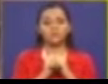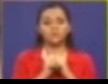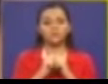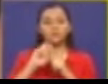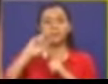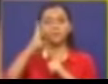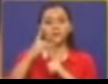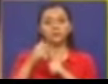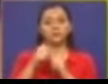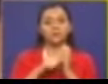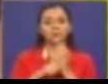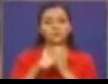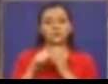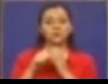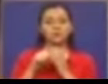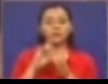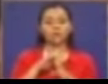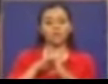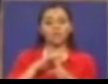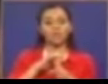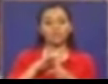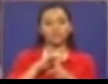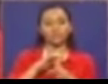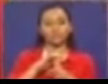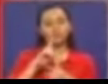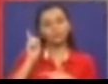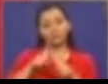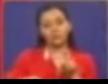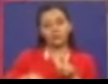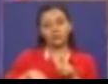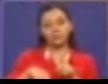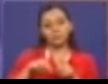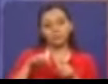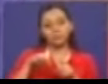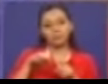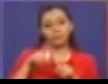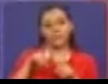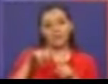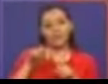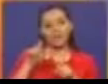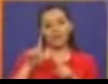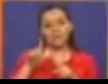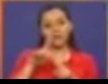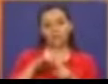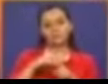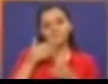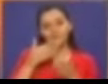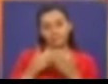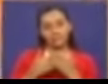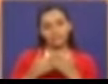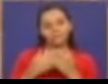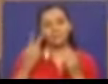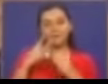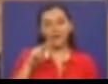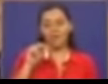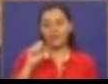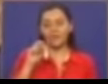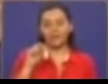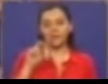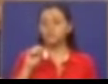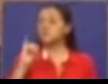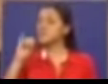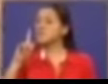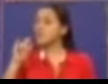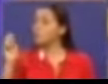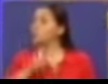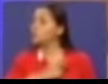viceministro de Riesgos, María Pilar no pudo venir. Bueno, gracias por estar aquí, compañero. Ahí está Andrés, a los chicos de Liquian que